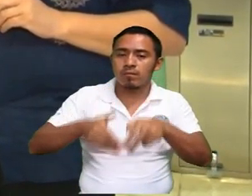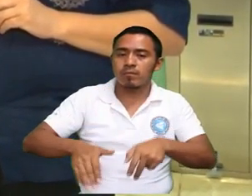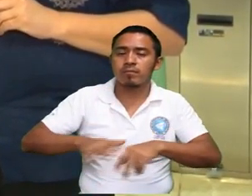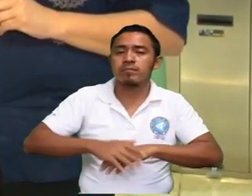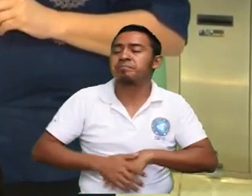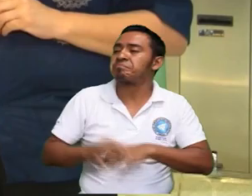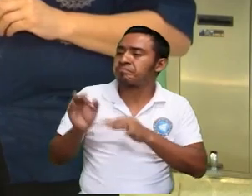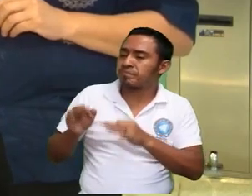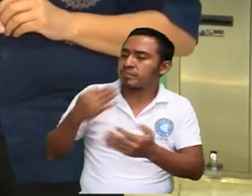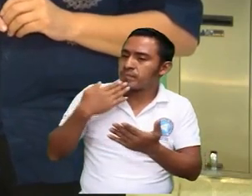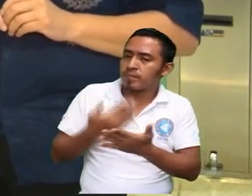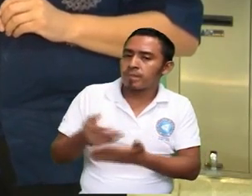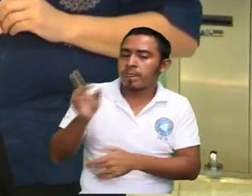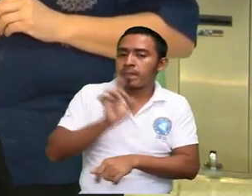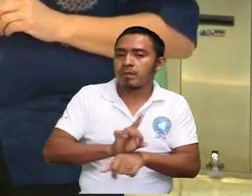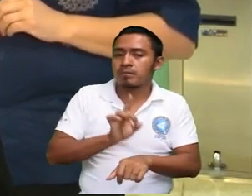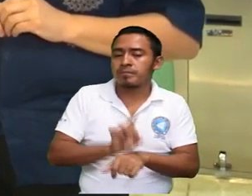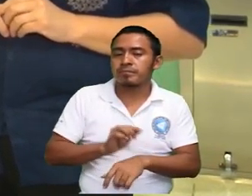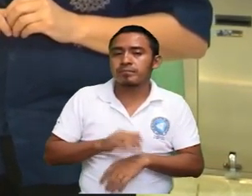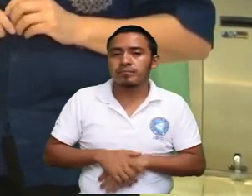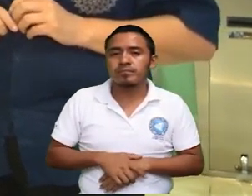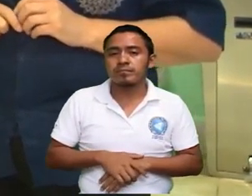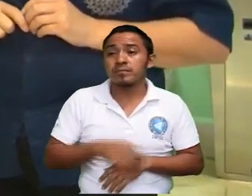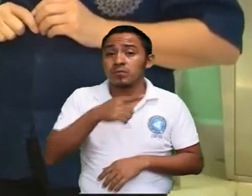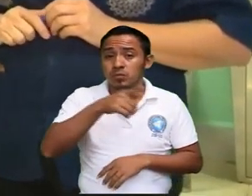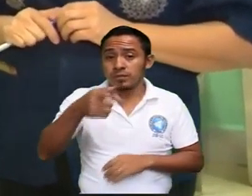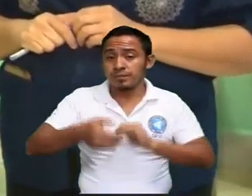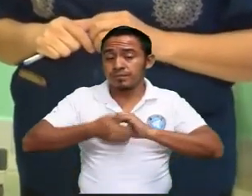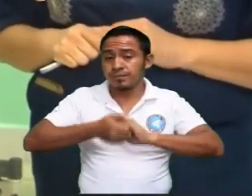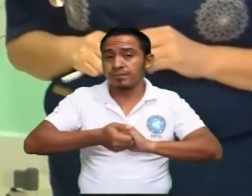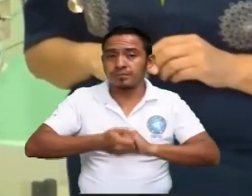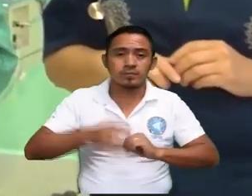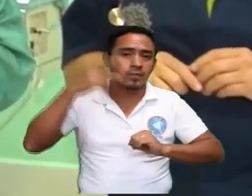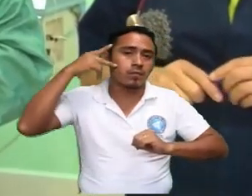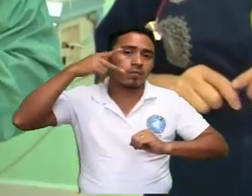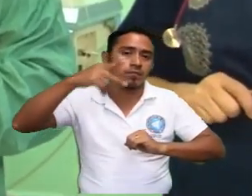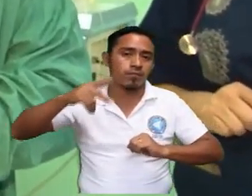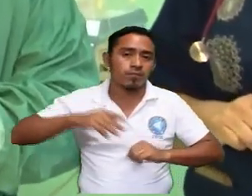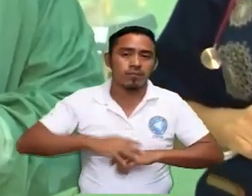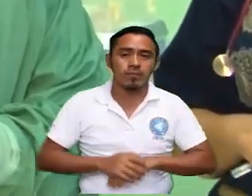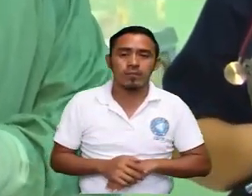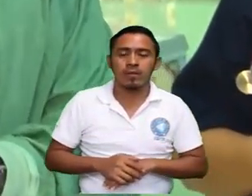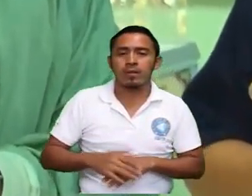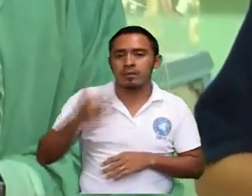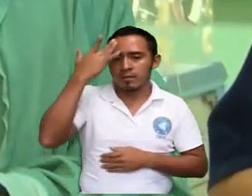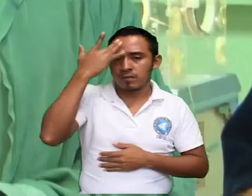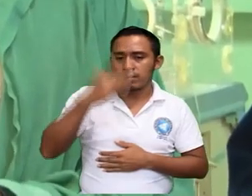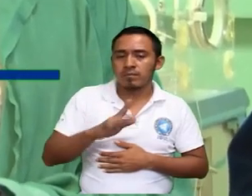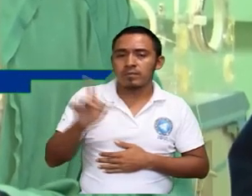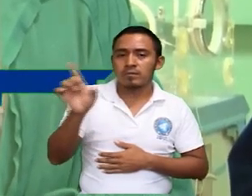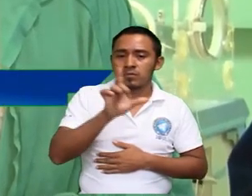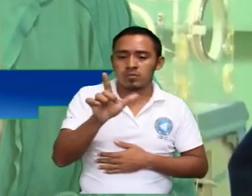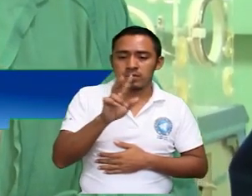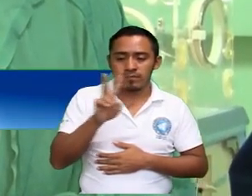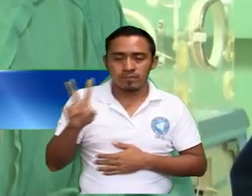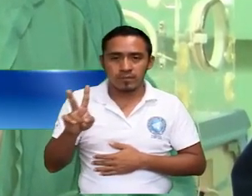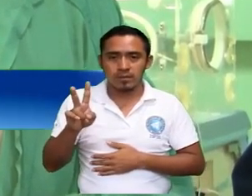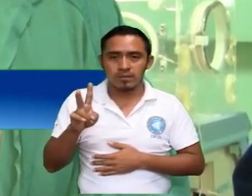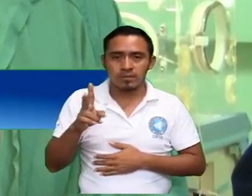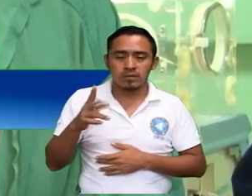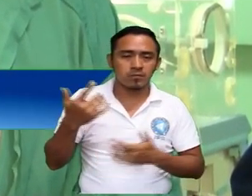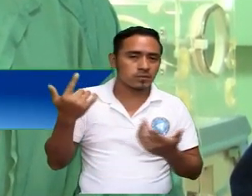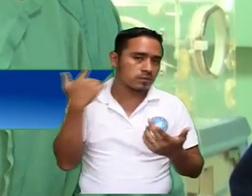Esa es la idea. Ok, doctora, le agradecemos. Le agradecemos a usted, amigos televidentes, por su sintonía. Ya sabe que el lunes a viernes usted tiene una